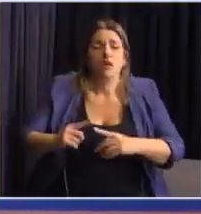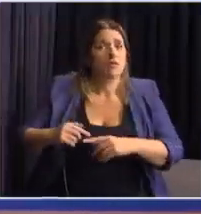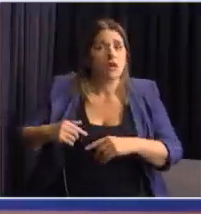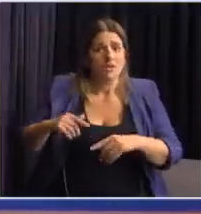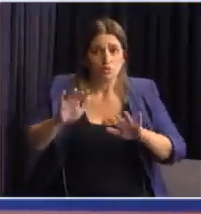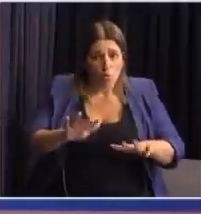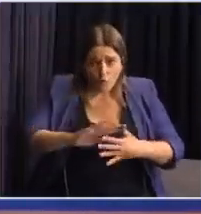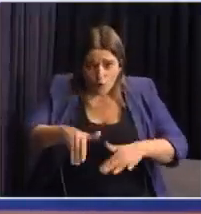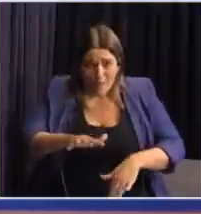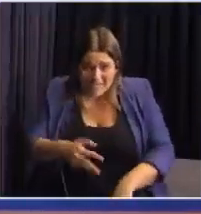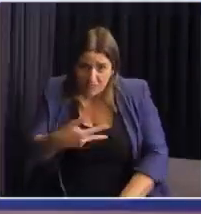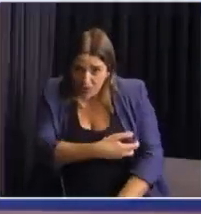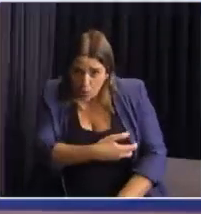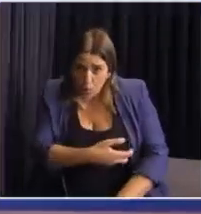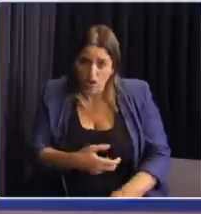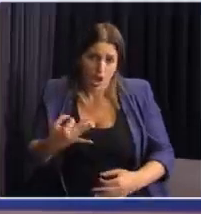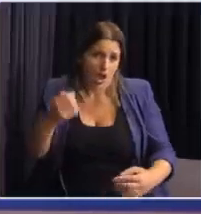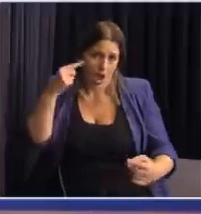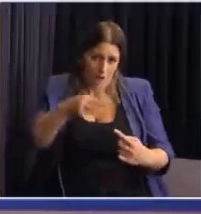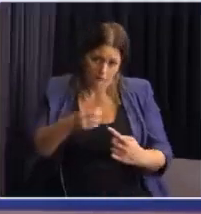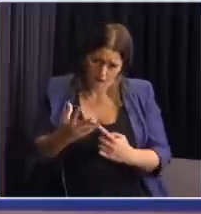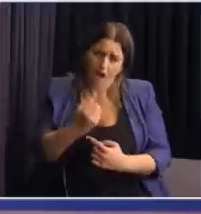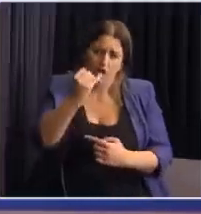está cumpliendo con las metas